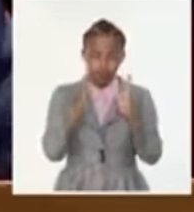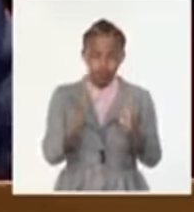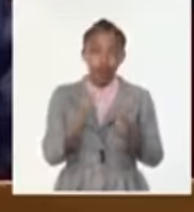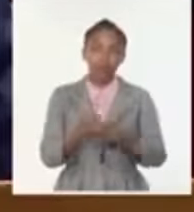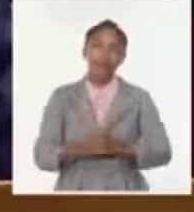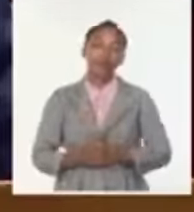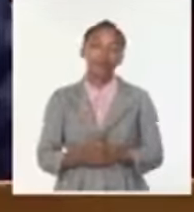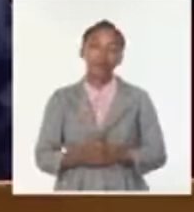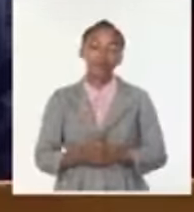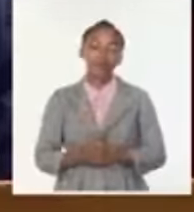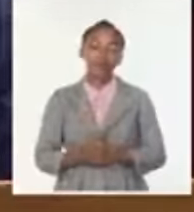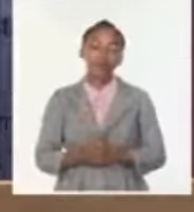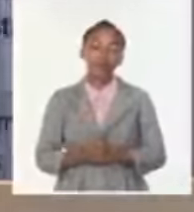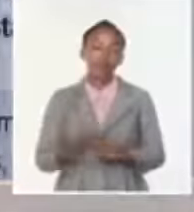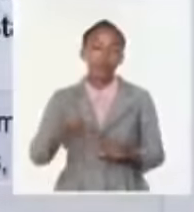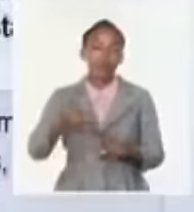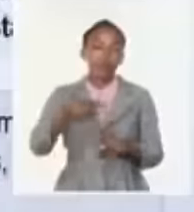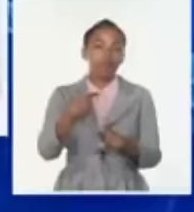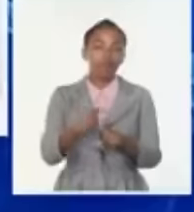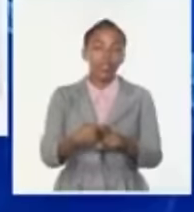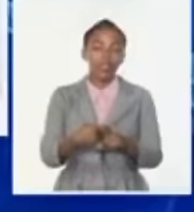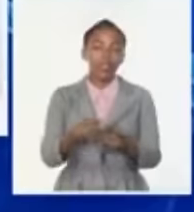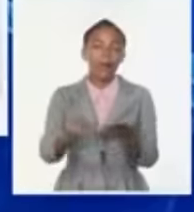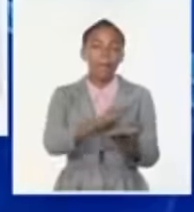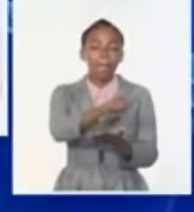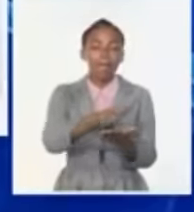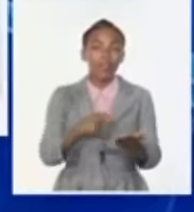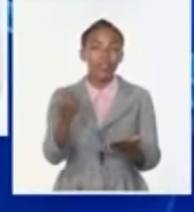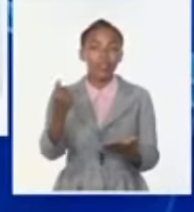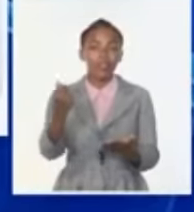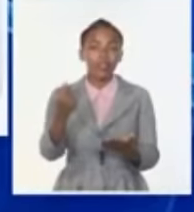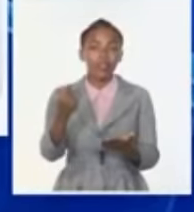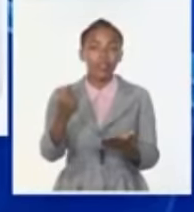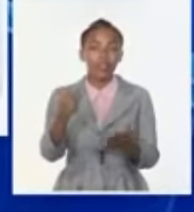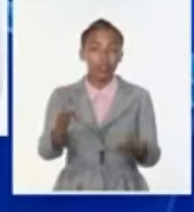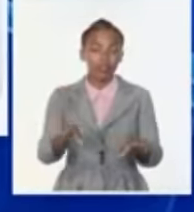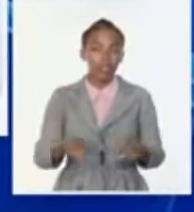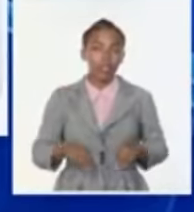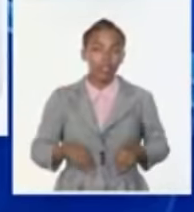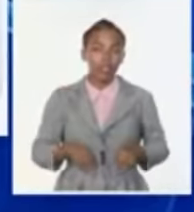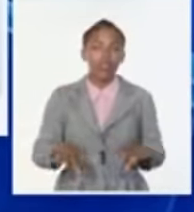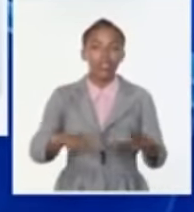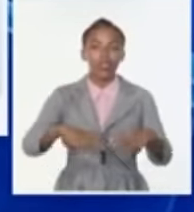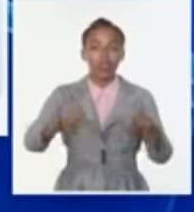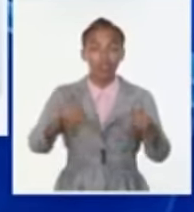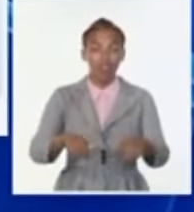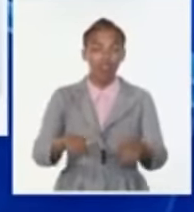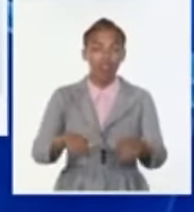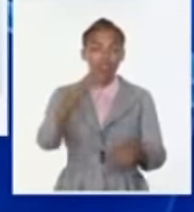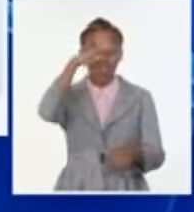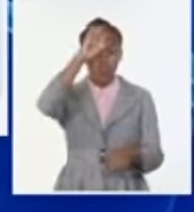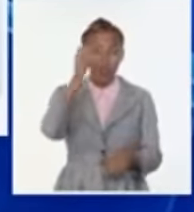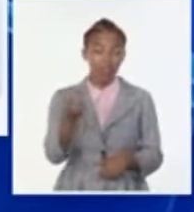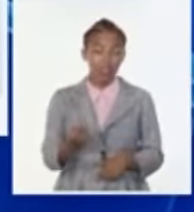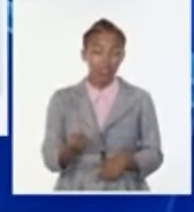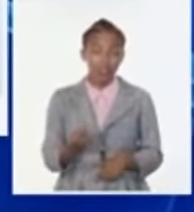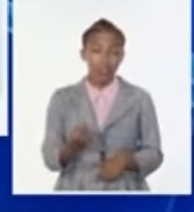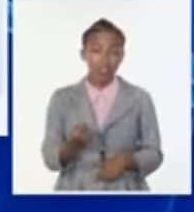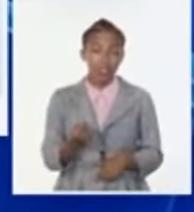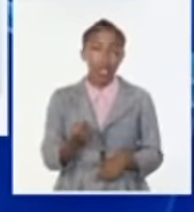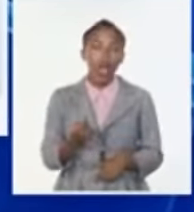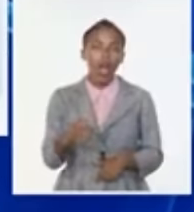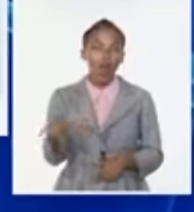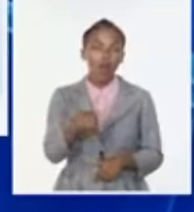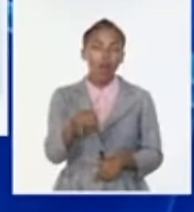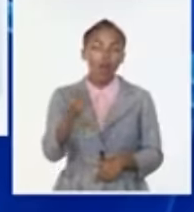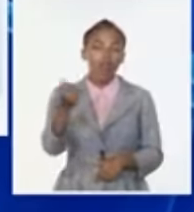Se adecuó el plan y el presupuesto a las condiciones actuales de la economía, con una reducción del